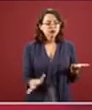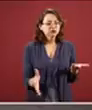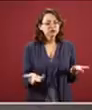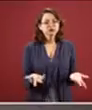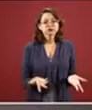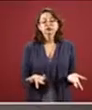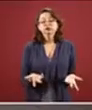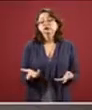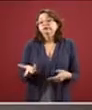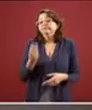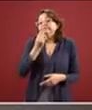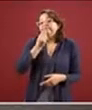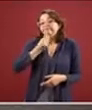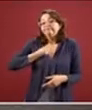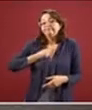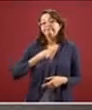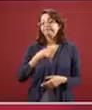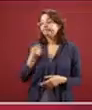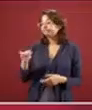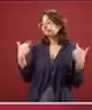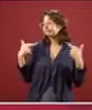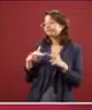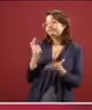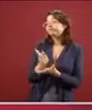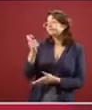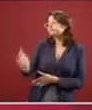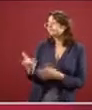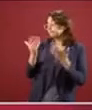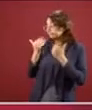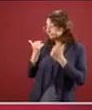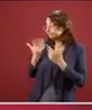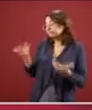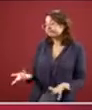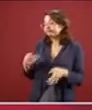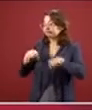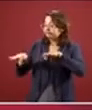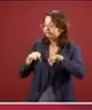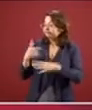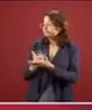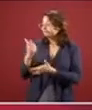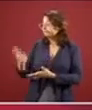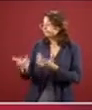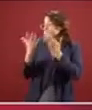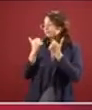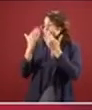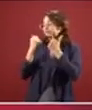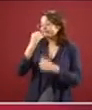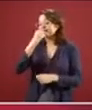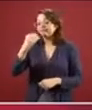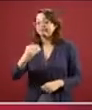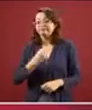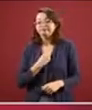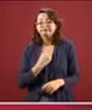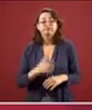y ya no hay para pagar a los maestros, ya no hay para pagar a los trabajadores. Tenemos que